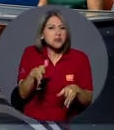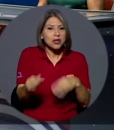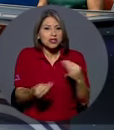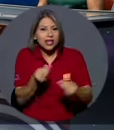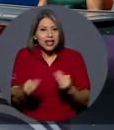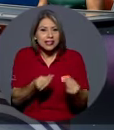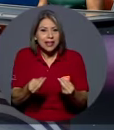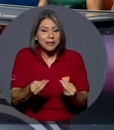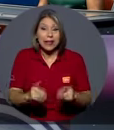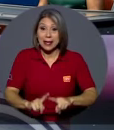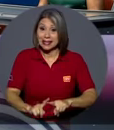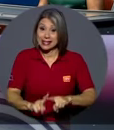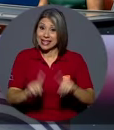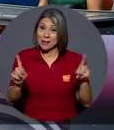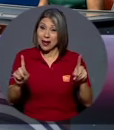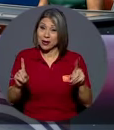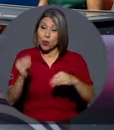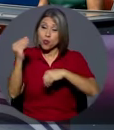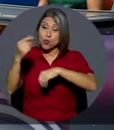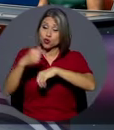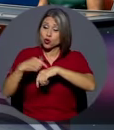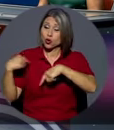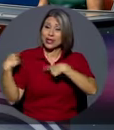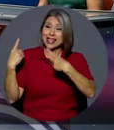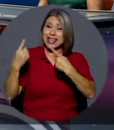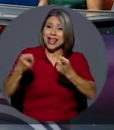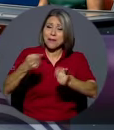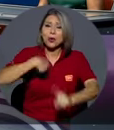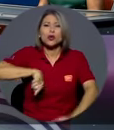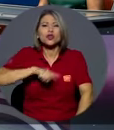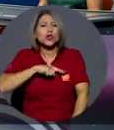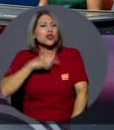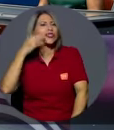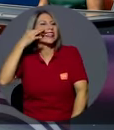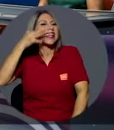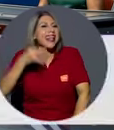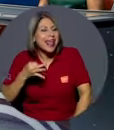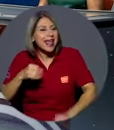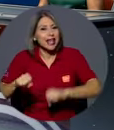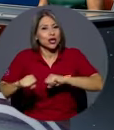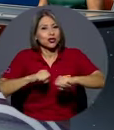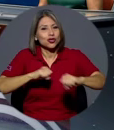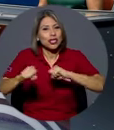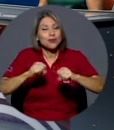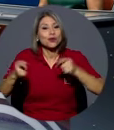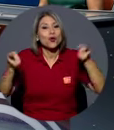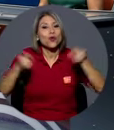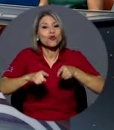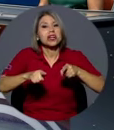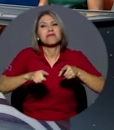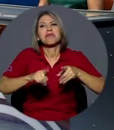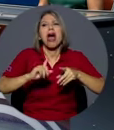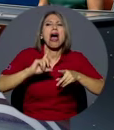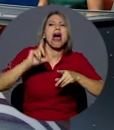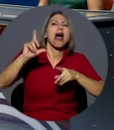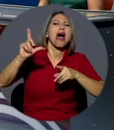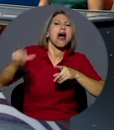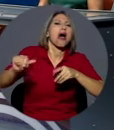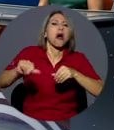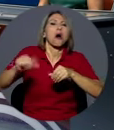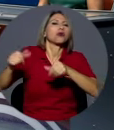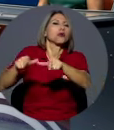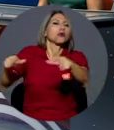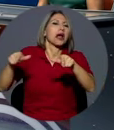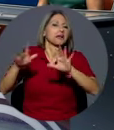embargo, durante mucho tiempo, ¿verdad?, hemos tenido esa percepción de que los sismos ocurren en otra parte, ¿verdad? O